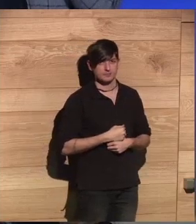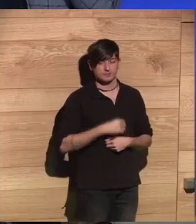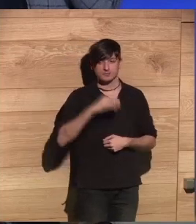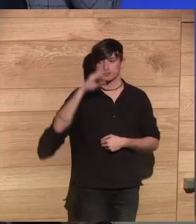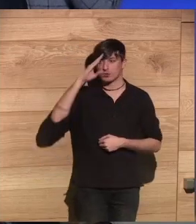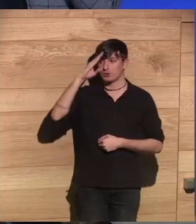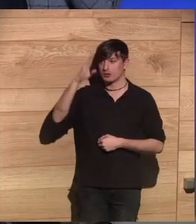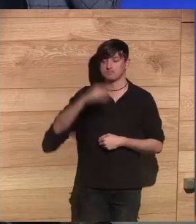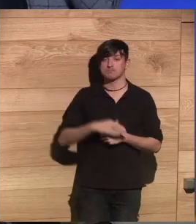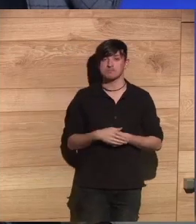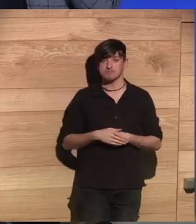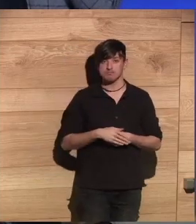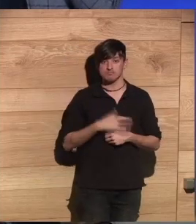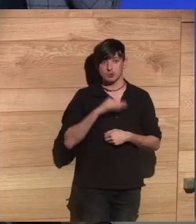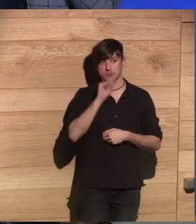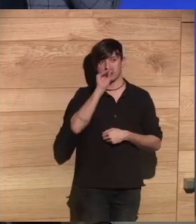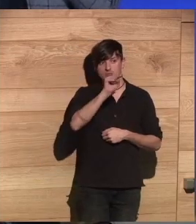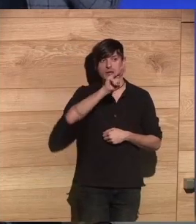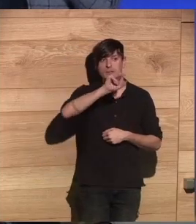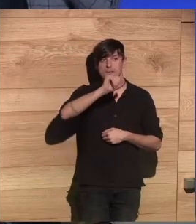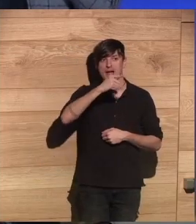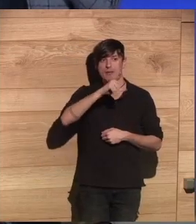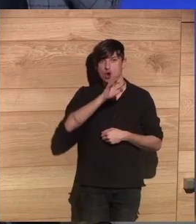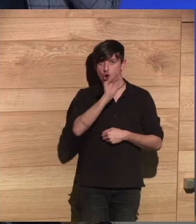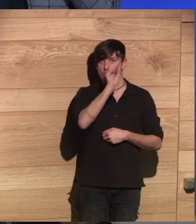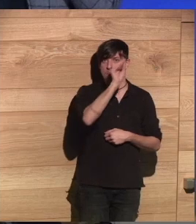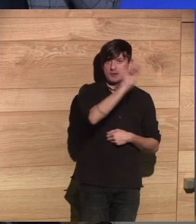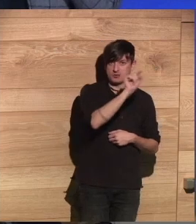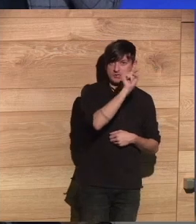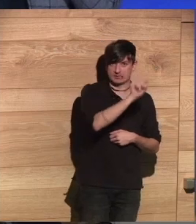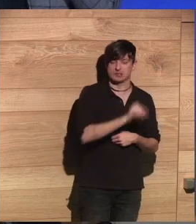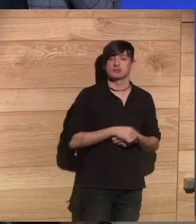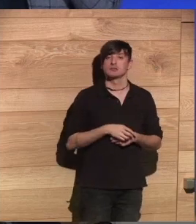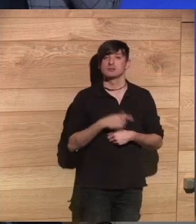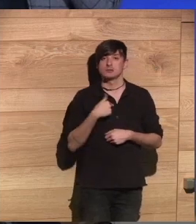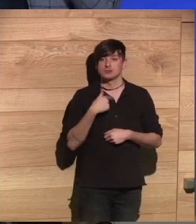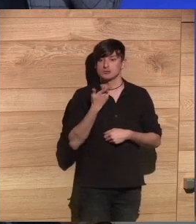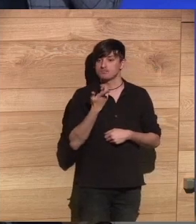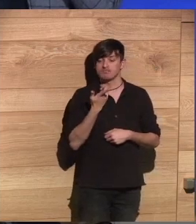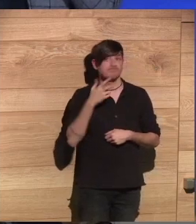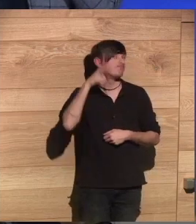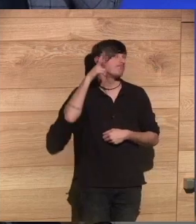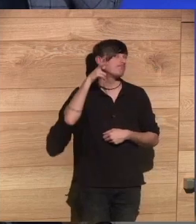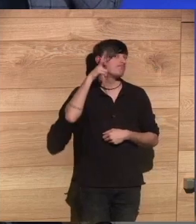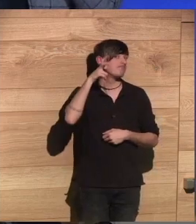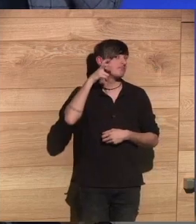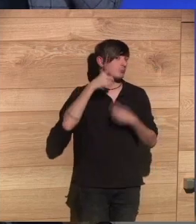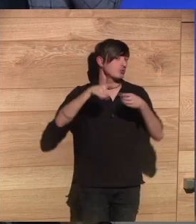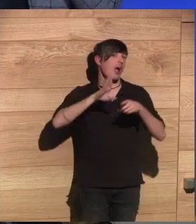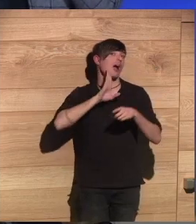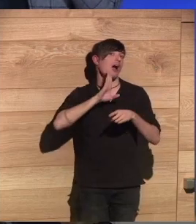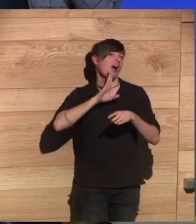Hola. Hola. Mi pregunta es para Pablo. Y me ha surgido un poco escuchando la pieza,